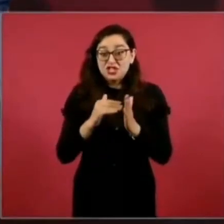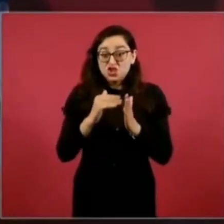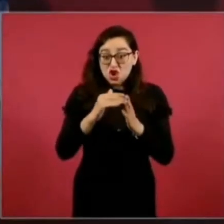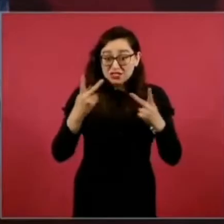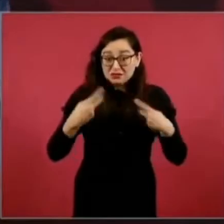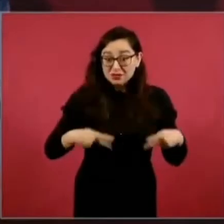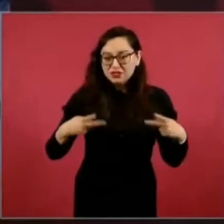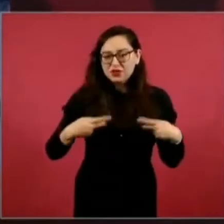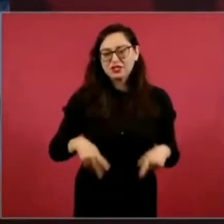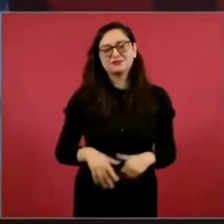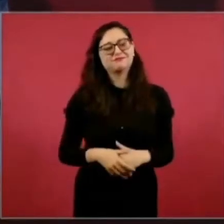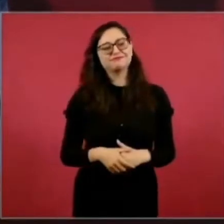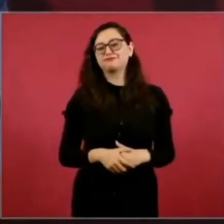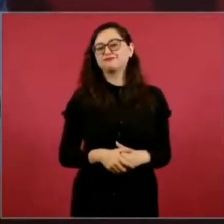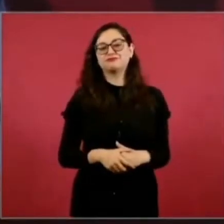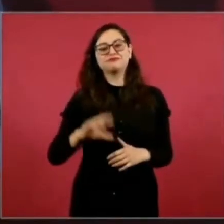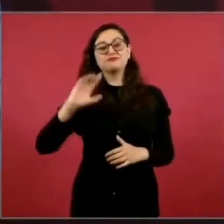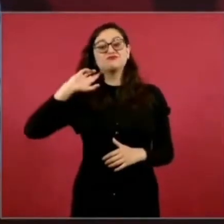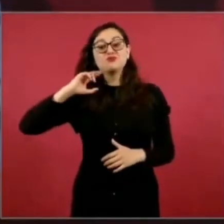máquina